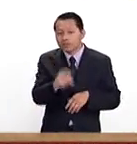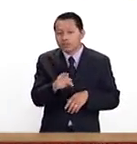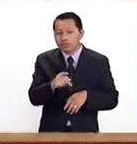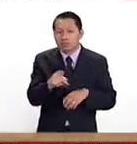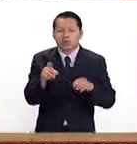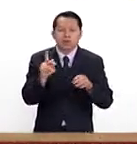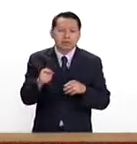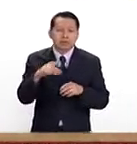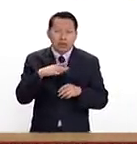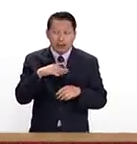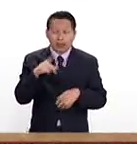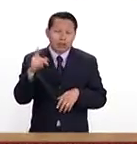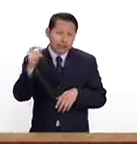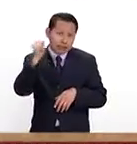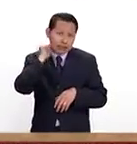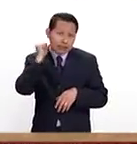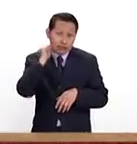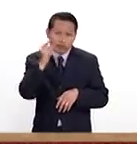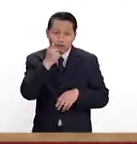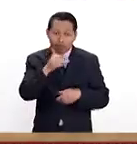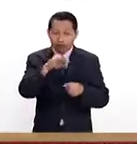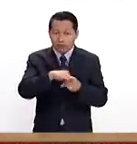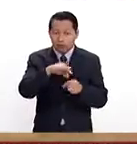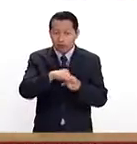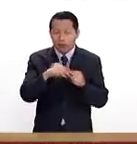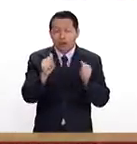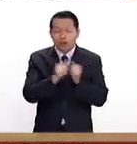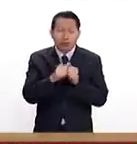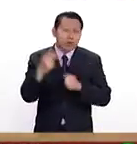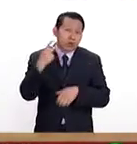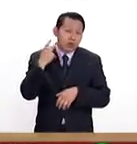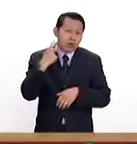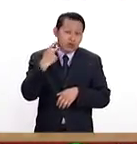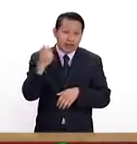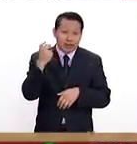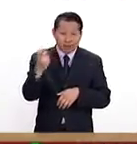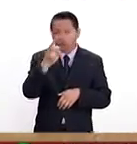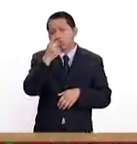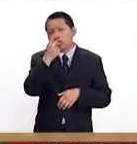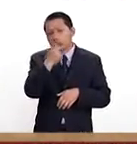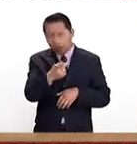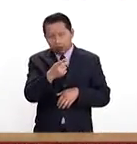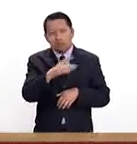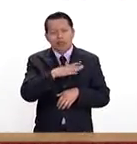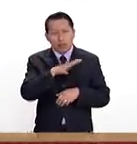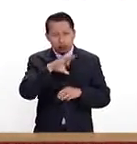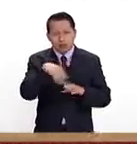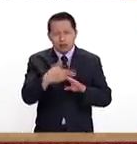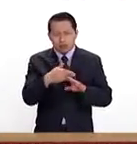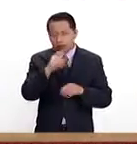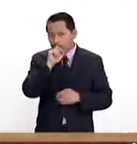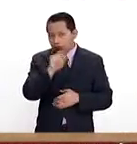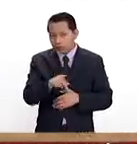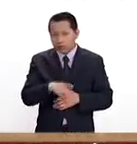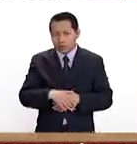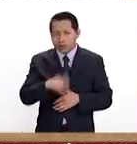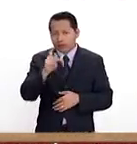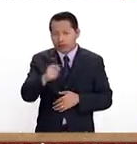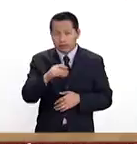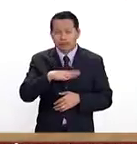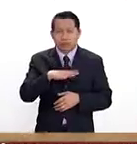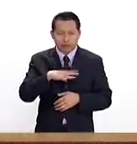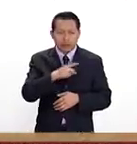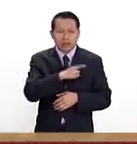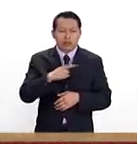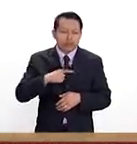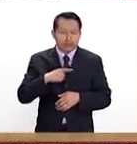que tu congresista tenga claro que si vota con alguna política de este señor, dile que se la vas a cobrar. Entonces está muy